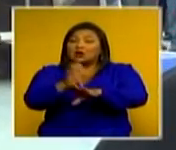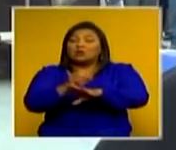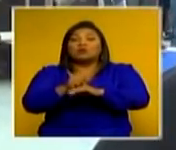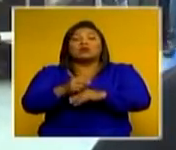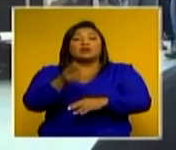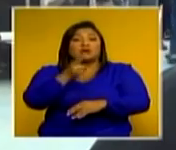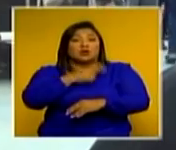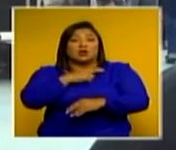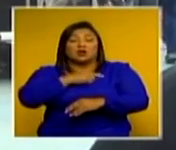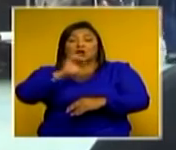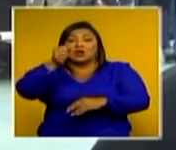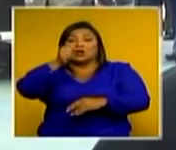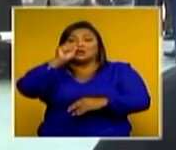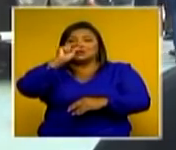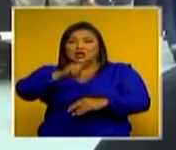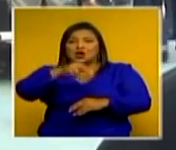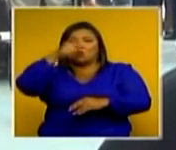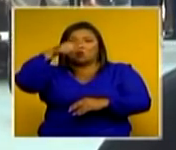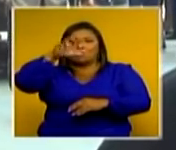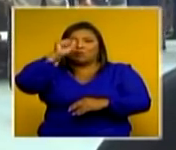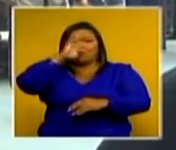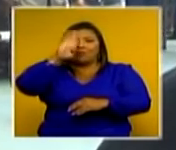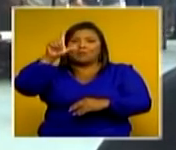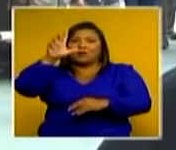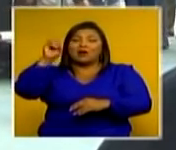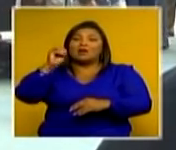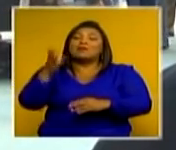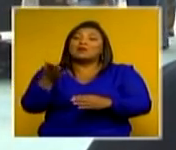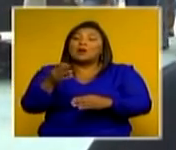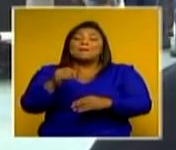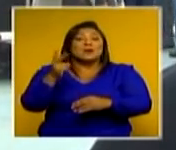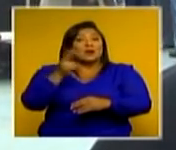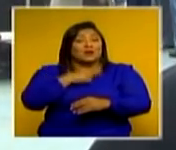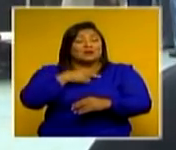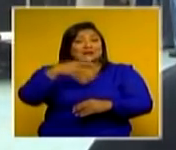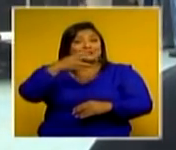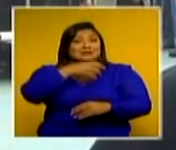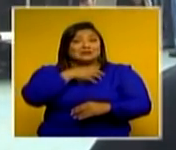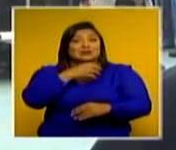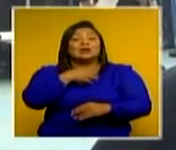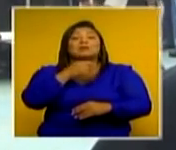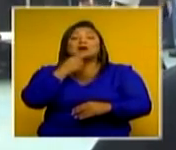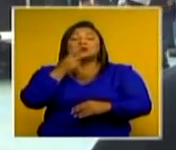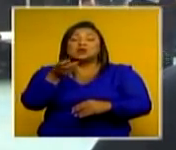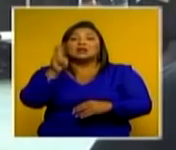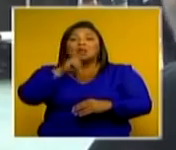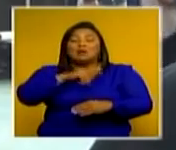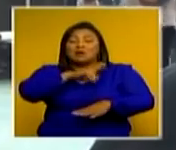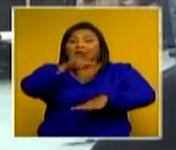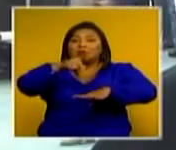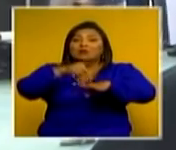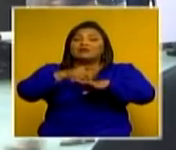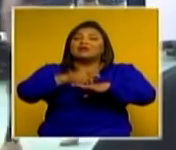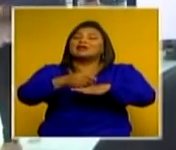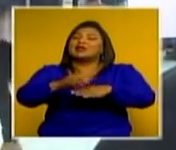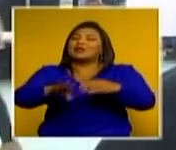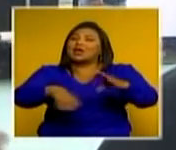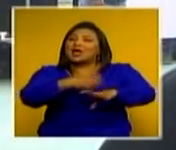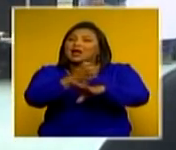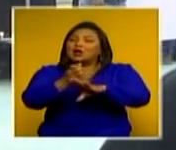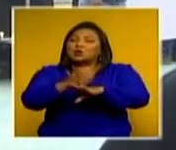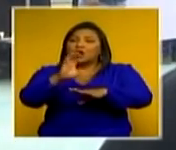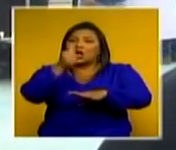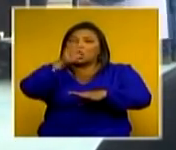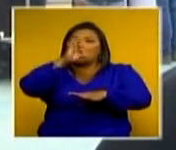universidad de sao paulo brasil mientras que en la universidad de barcelona se especializó en agricultura ecológica mariuxi